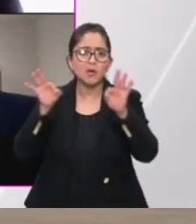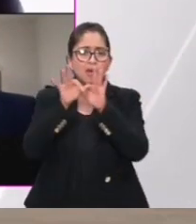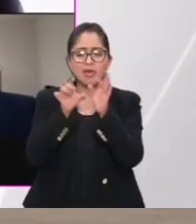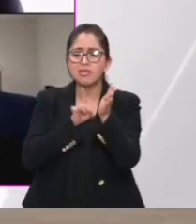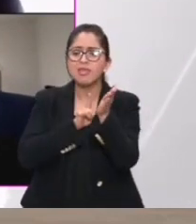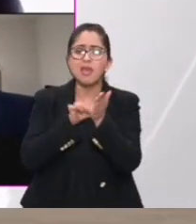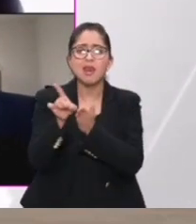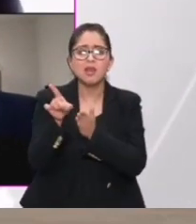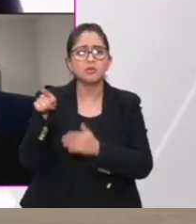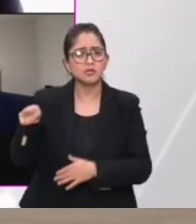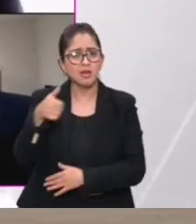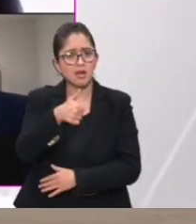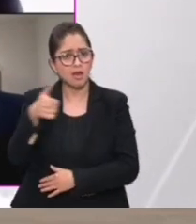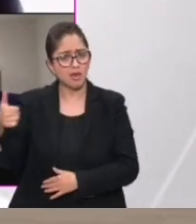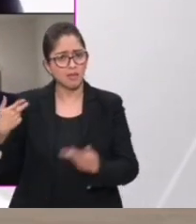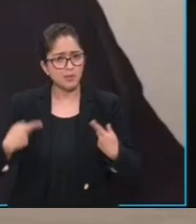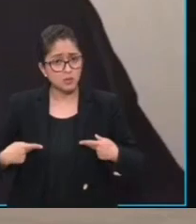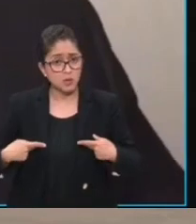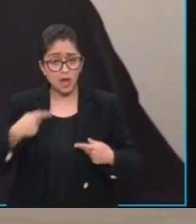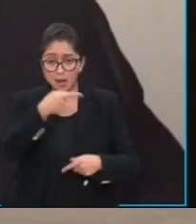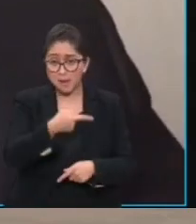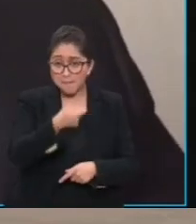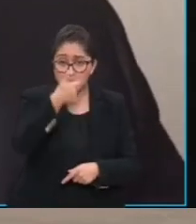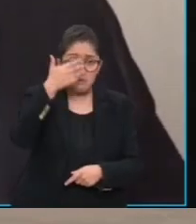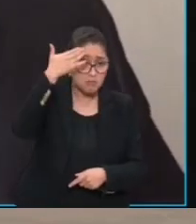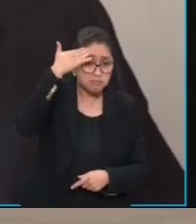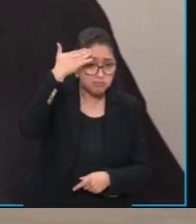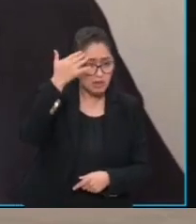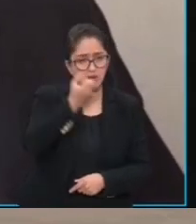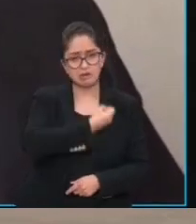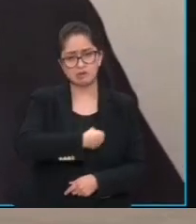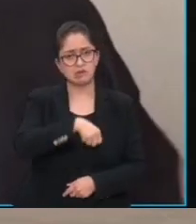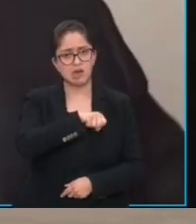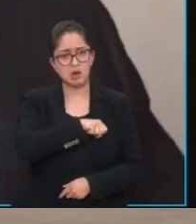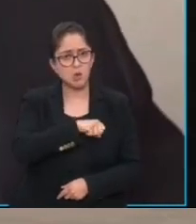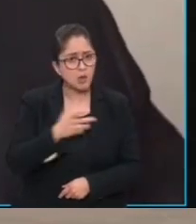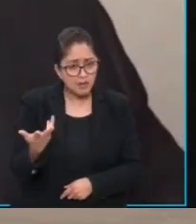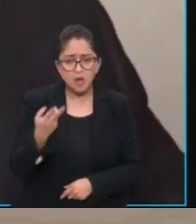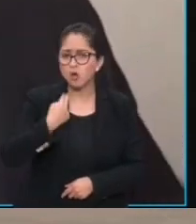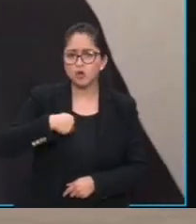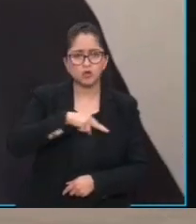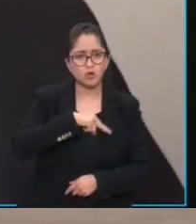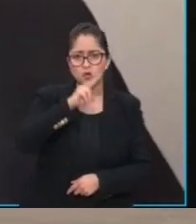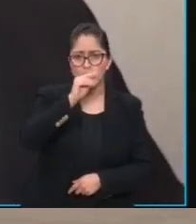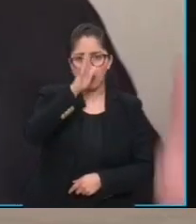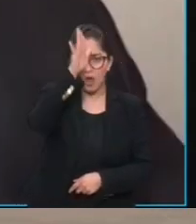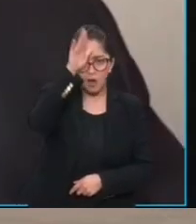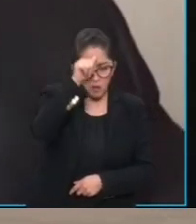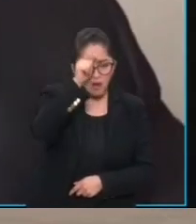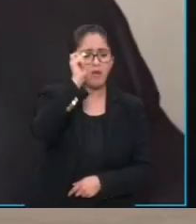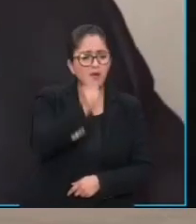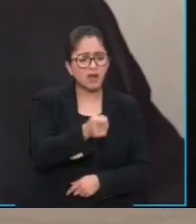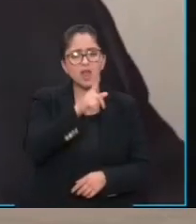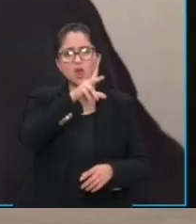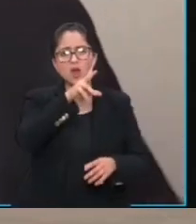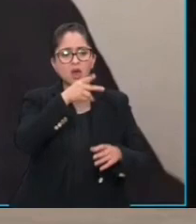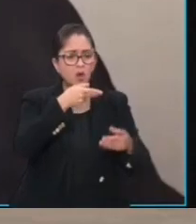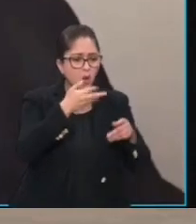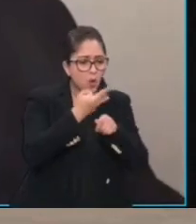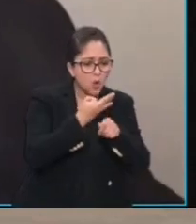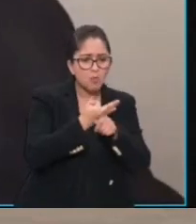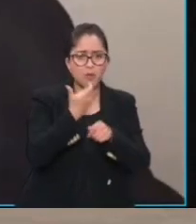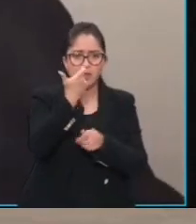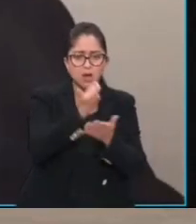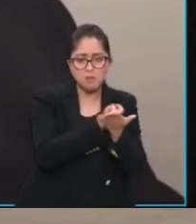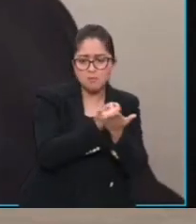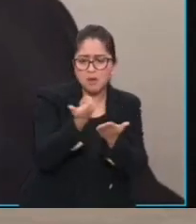los derechos fundamentales es el de la salud. Nosotros estamos en contra de los recortes a la salud y en contra de los subejercicios, del mal ejercicio del